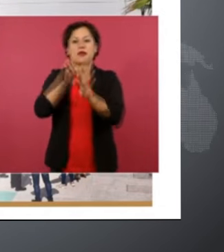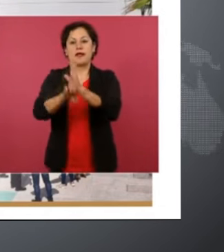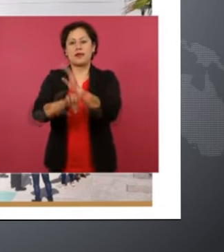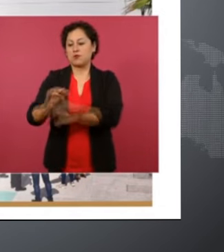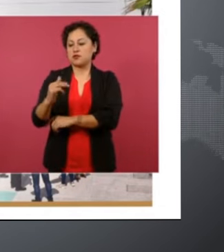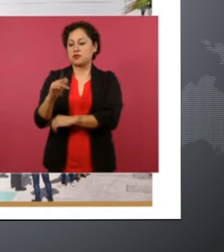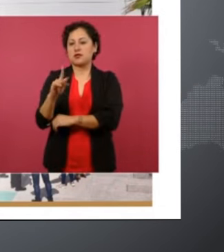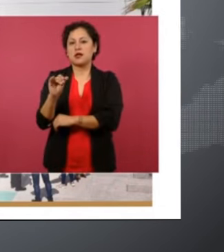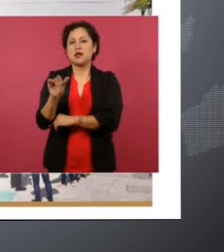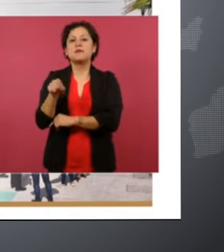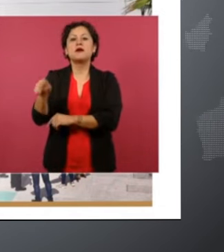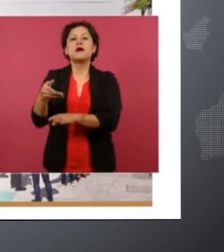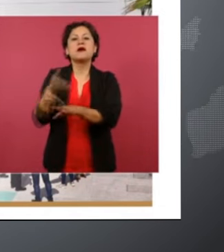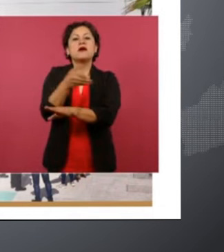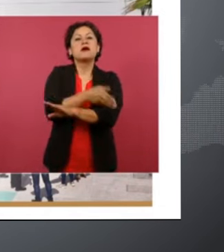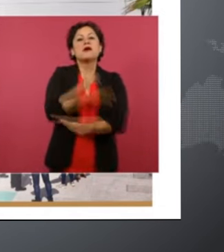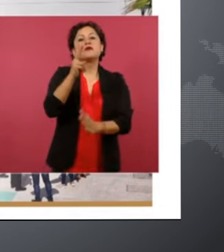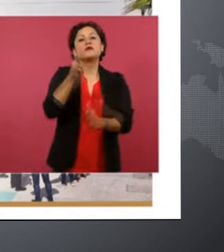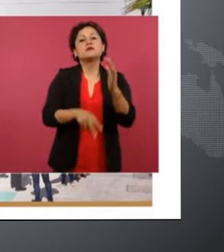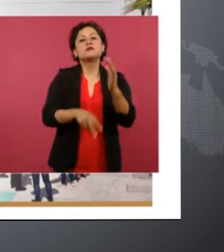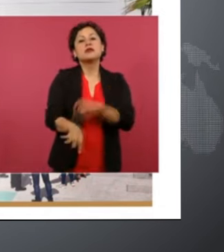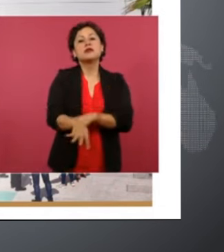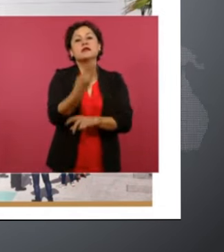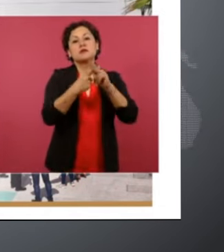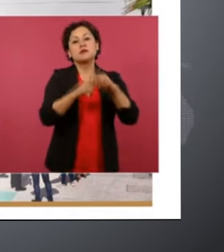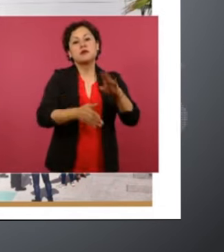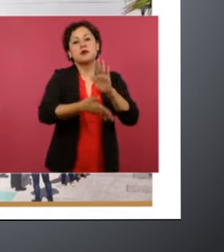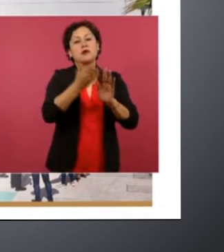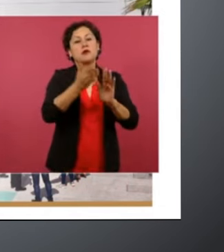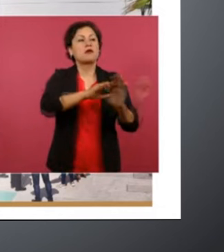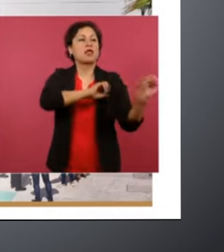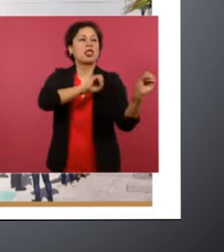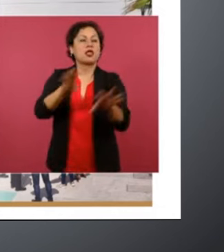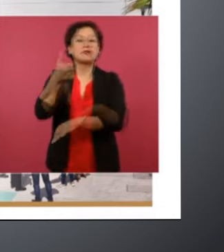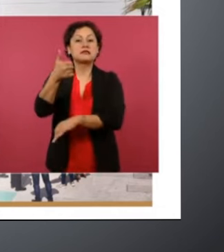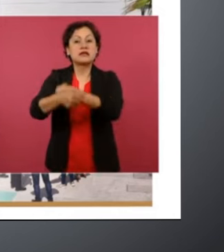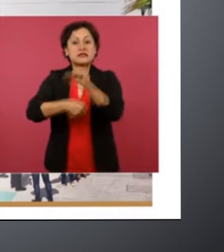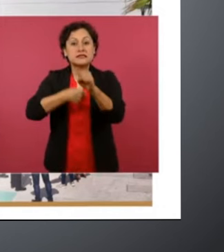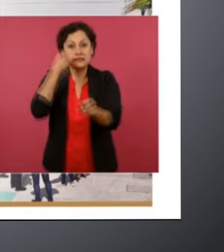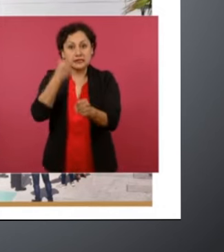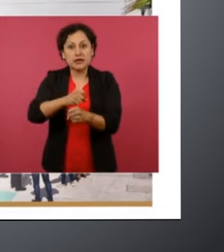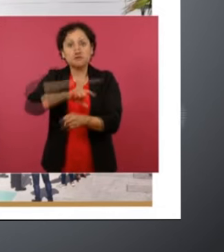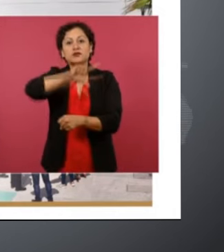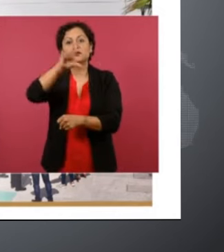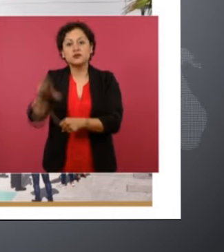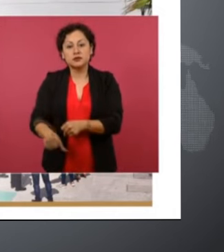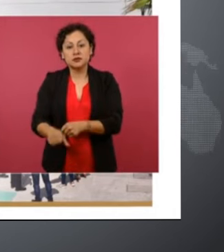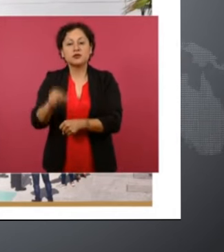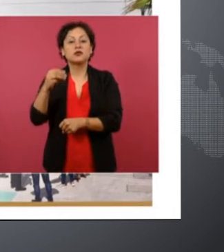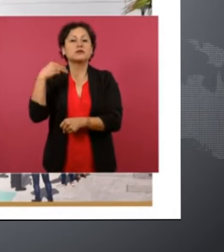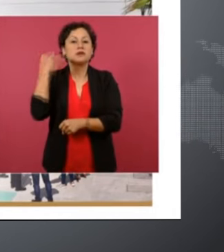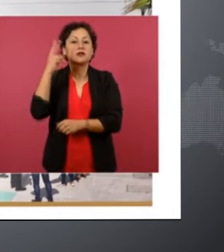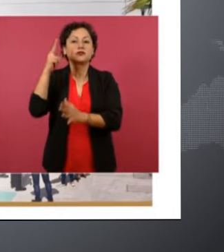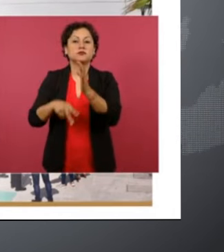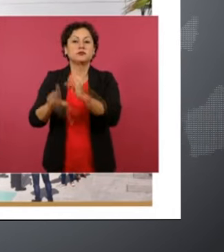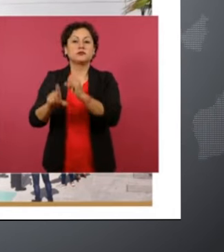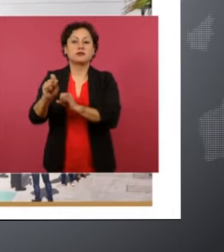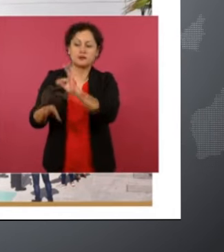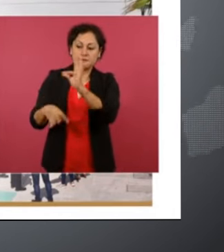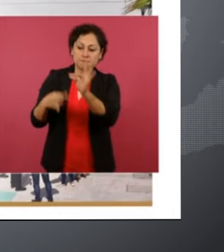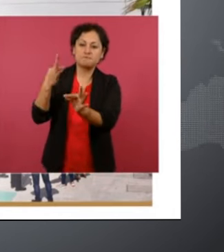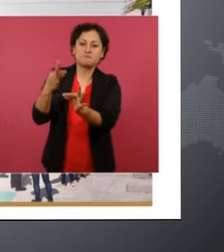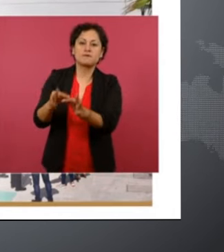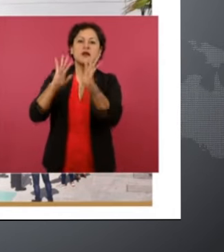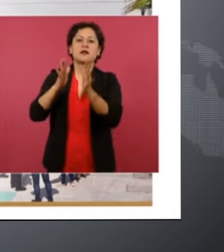pero fue abandonada durante 6 años. En marzo de 2020, el hospital se puso en operación para atender la pandemia y el 17 de mayo